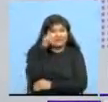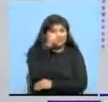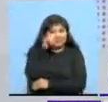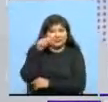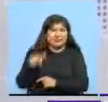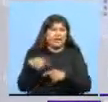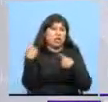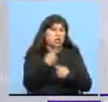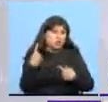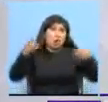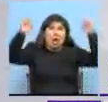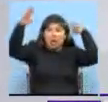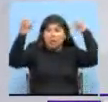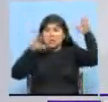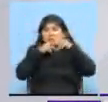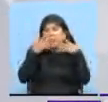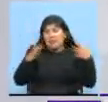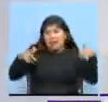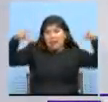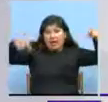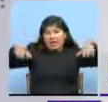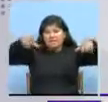no tenemos iluminación a la noche en la canchita.